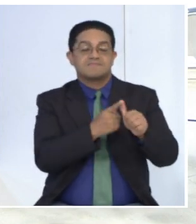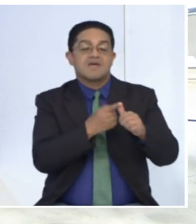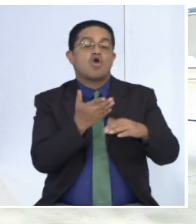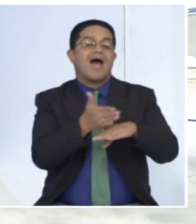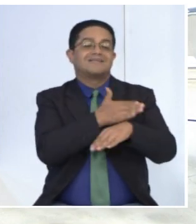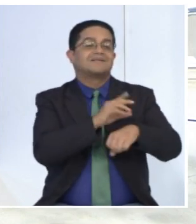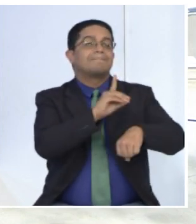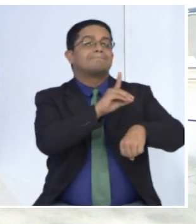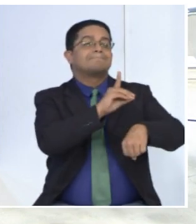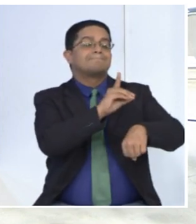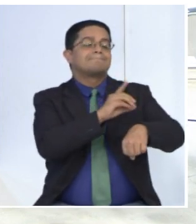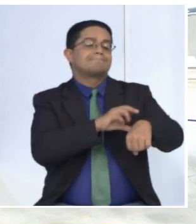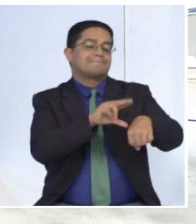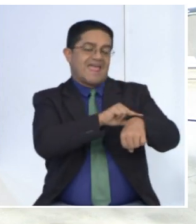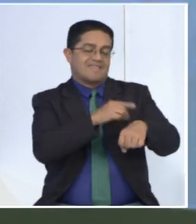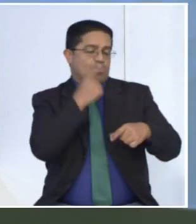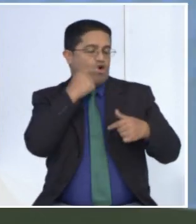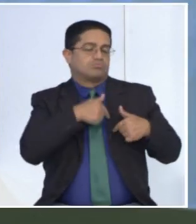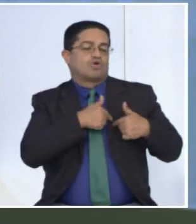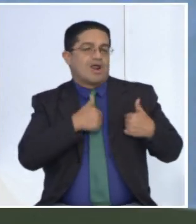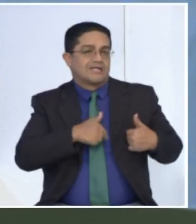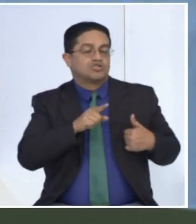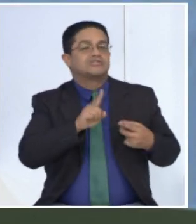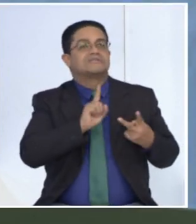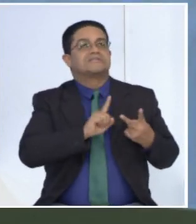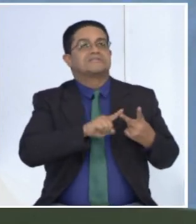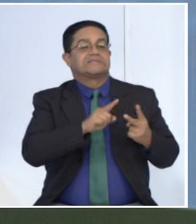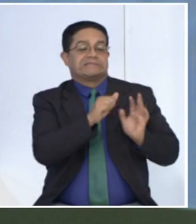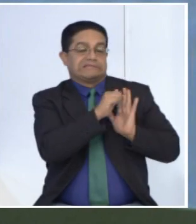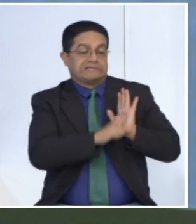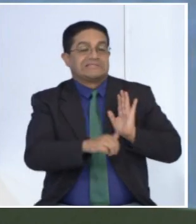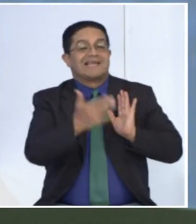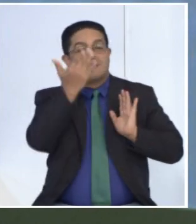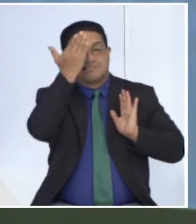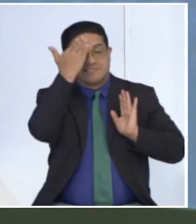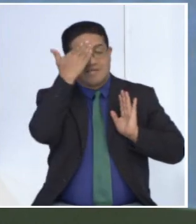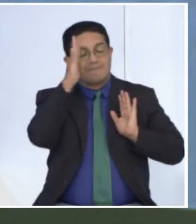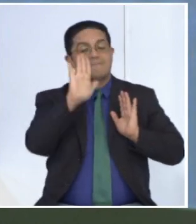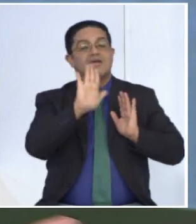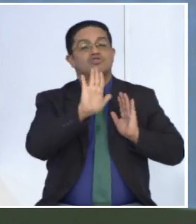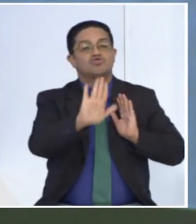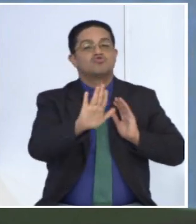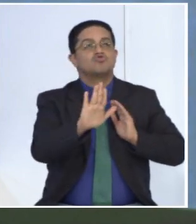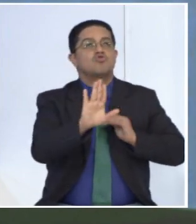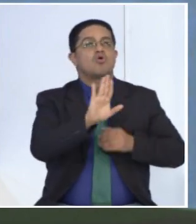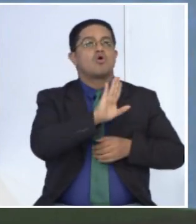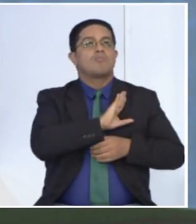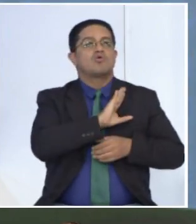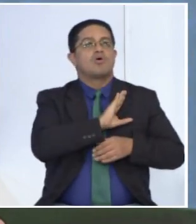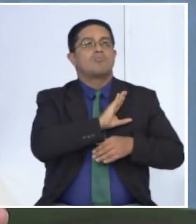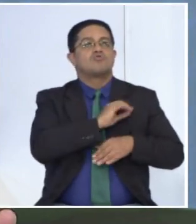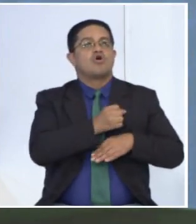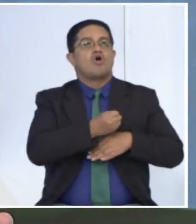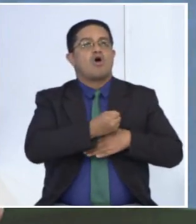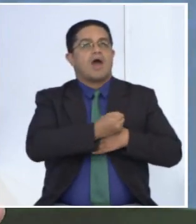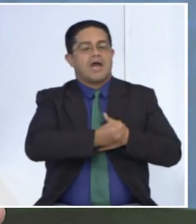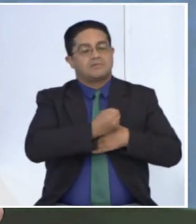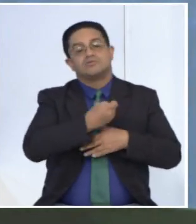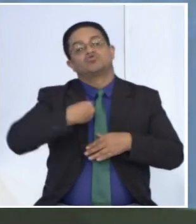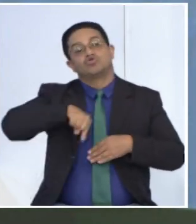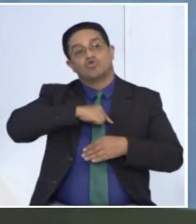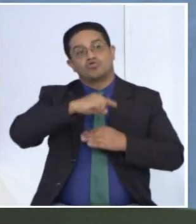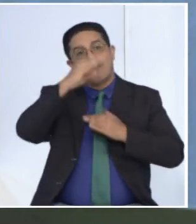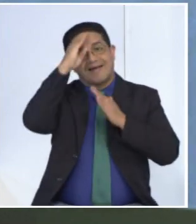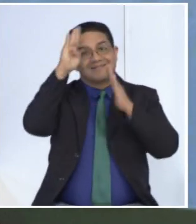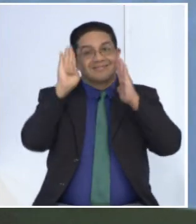cardiovascular y que no solamente sea un cirujano cardiovascular, sino que sea un cirujano cardiovascular que maneje su propio eco, porque nosotros no atendemos papeles, ¿sí? Atendemos pacientes